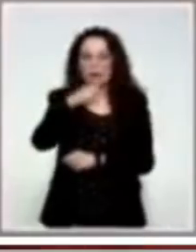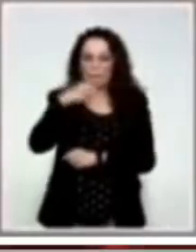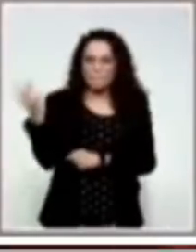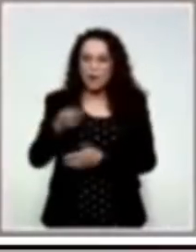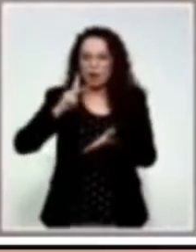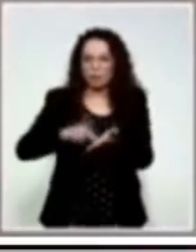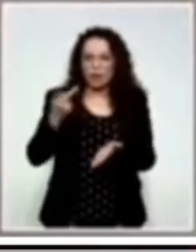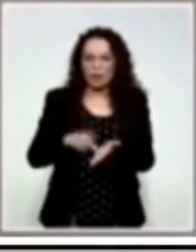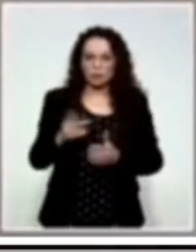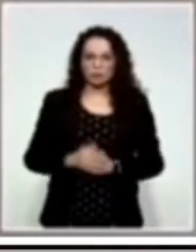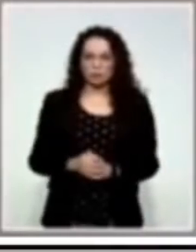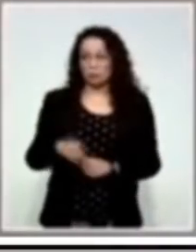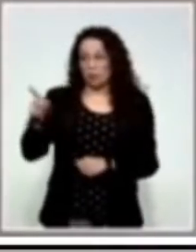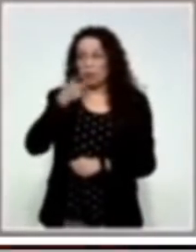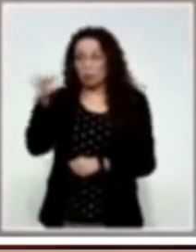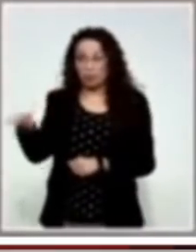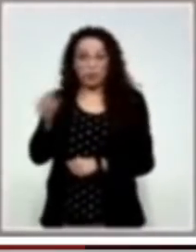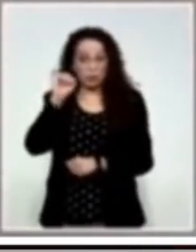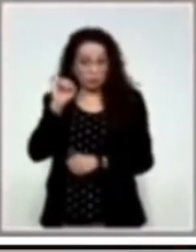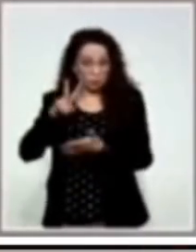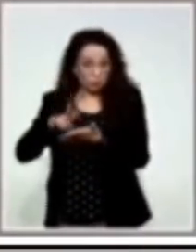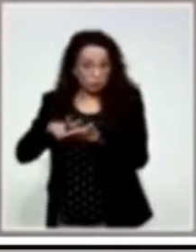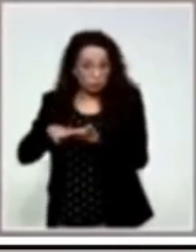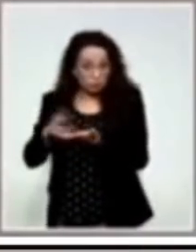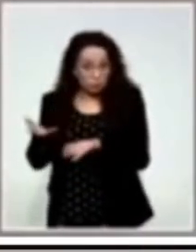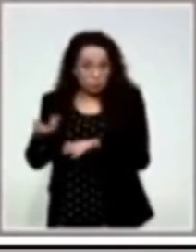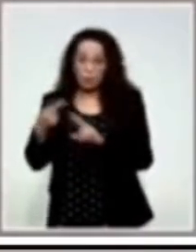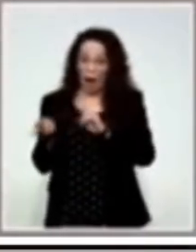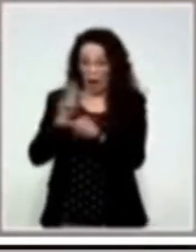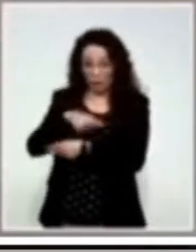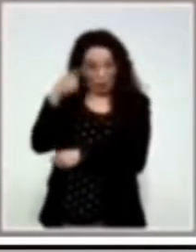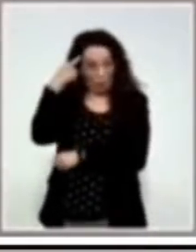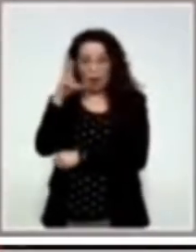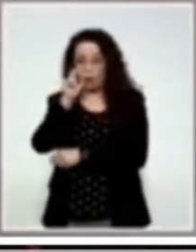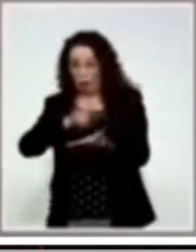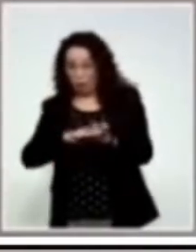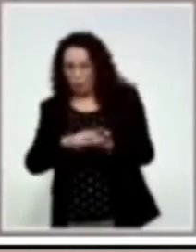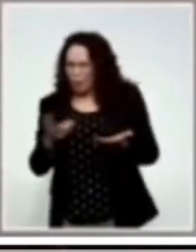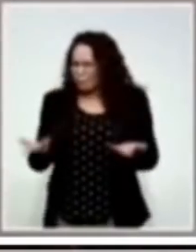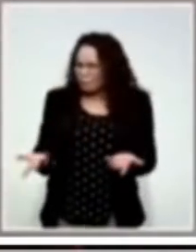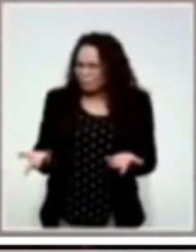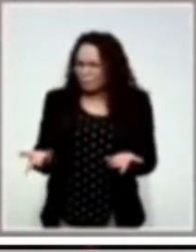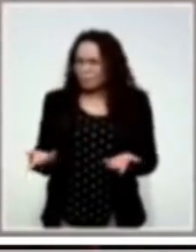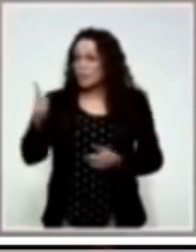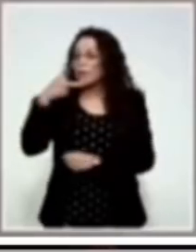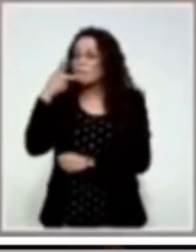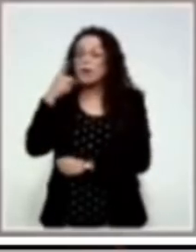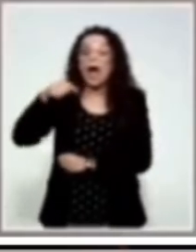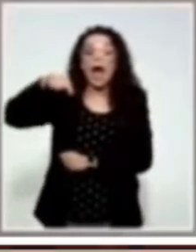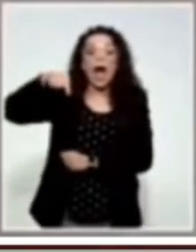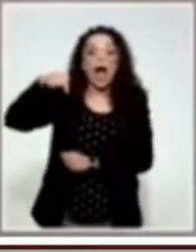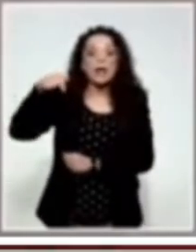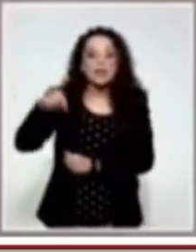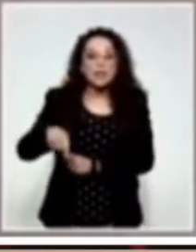validez, seguramente dijo validez, pero quiere decir invalidez. Él dijo aquí, ¿no? Aquí mi voto es por la